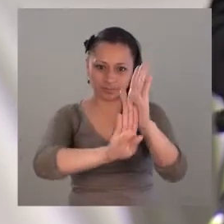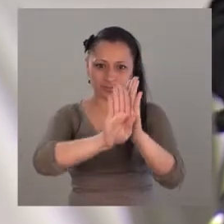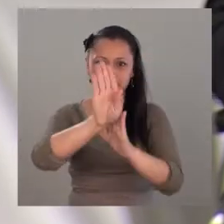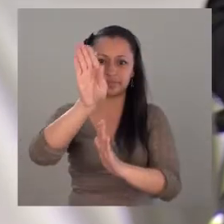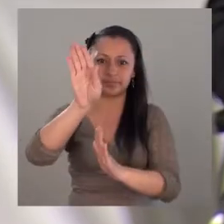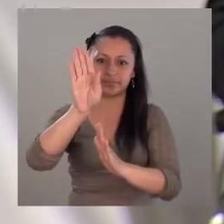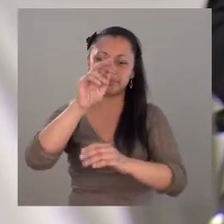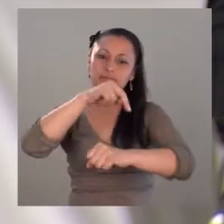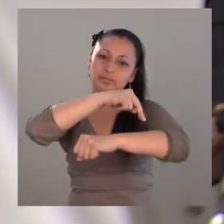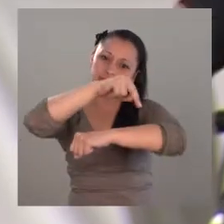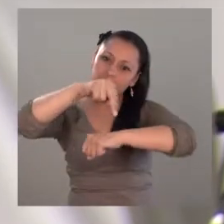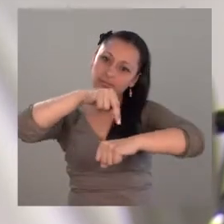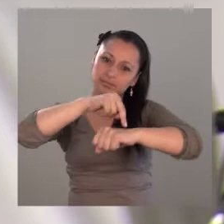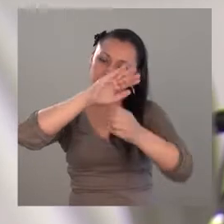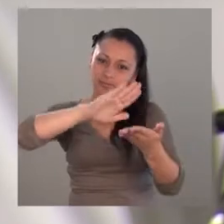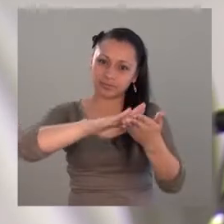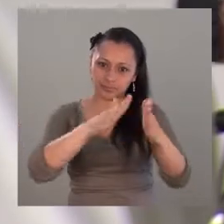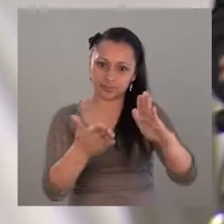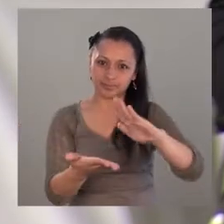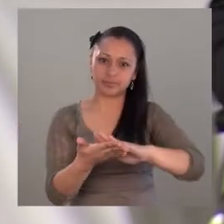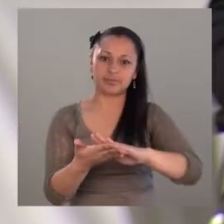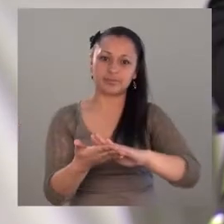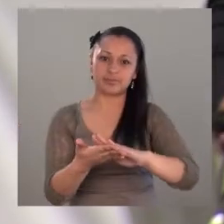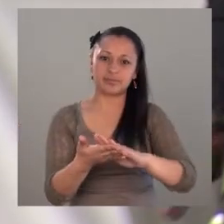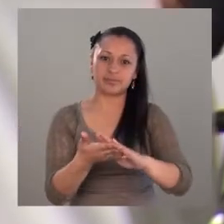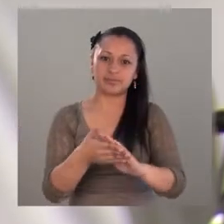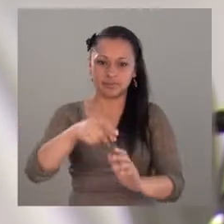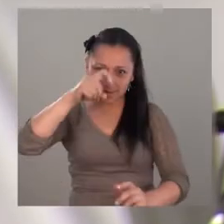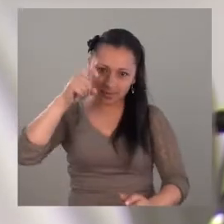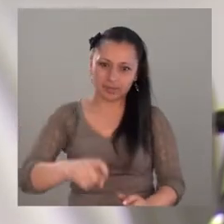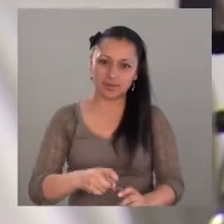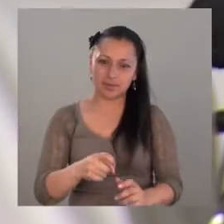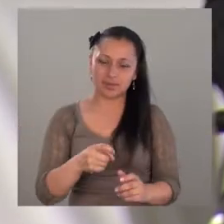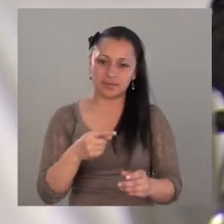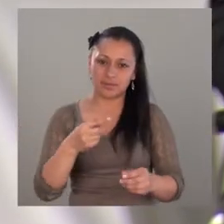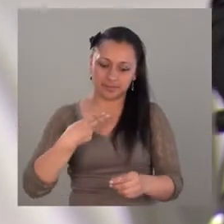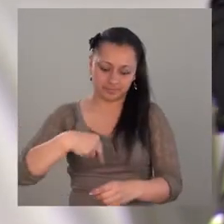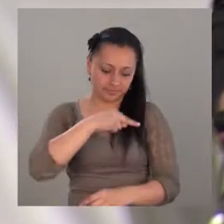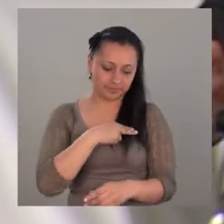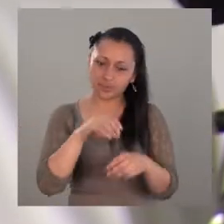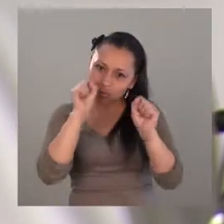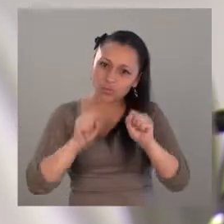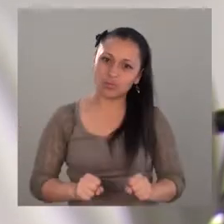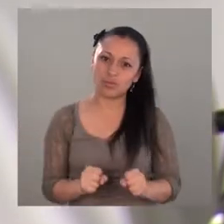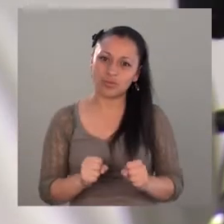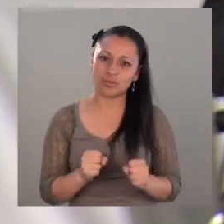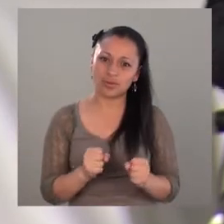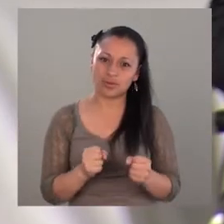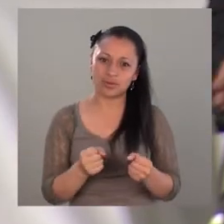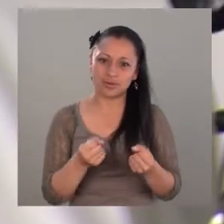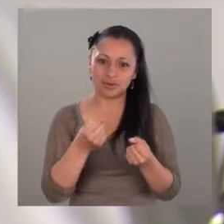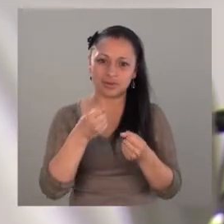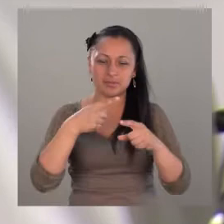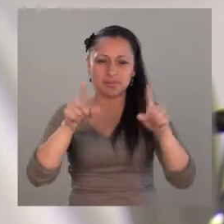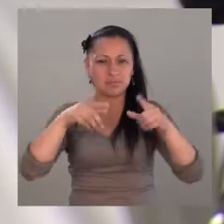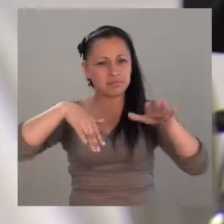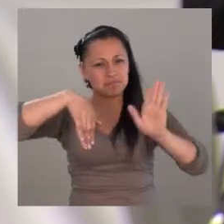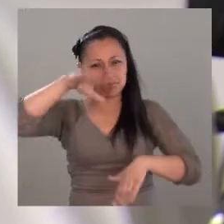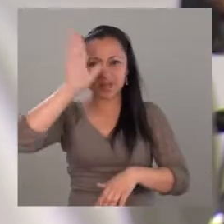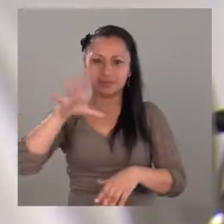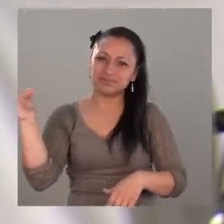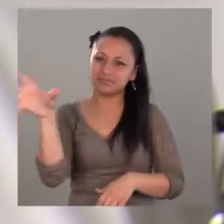en desarrollo, un Nariño en paz. Nos lo merecemos nosotros, pero sobre todo se